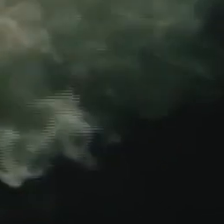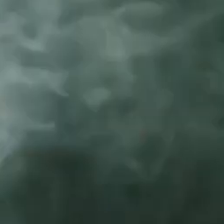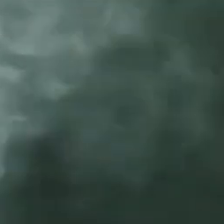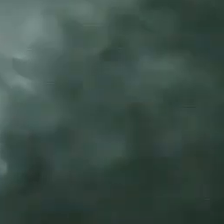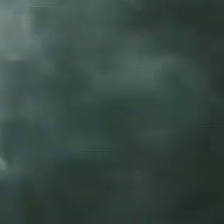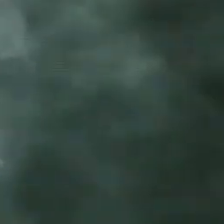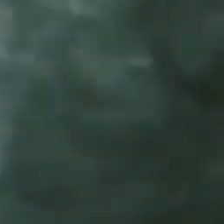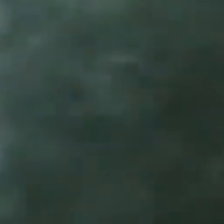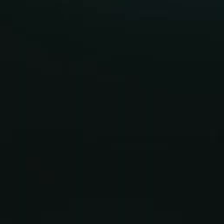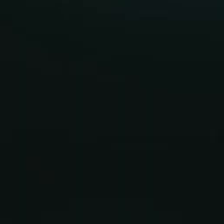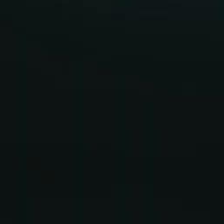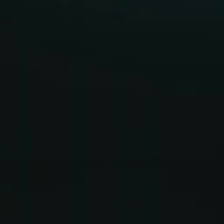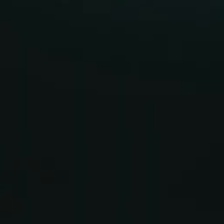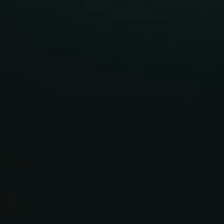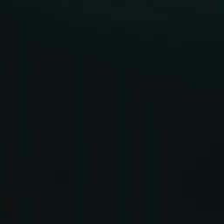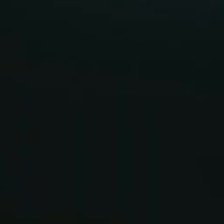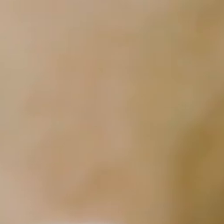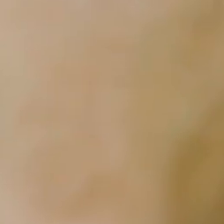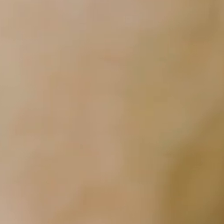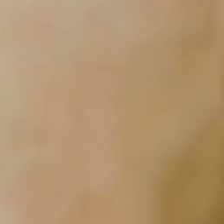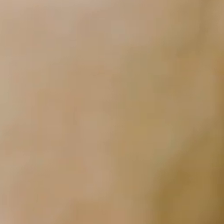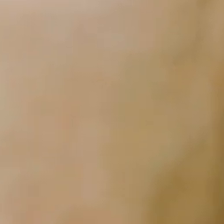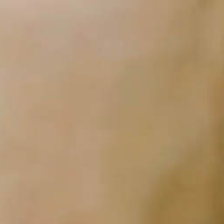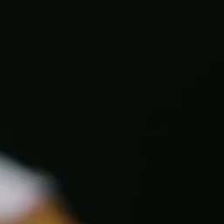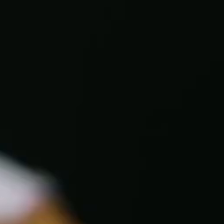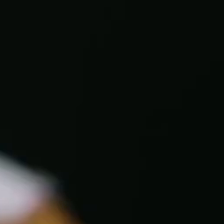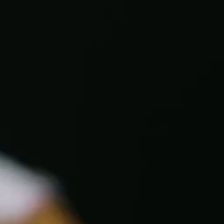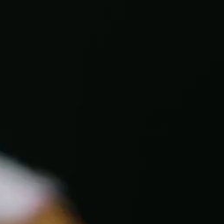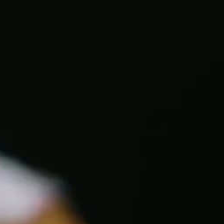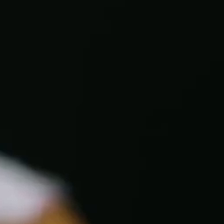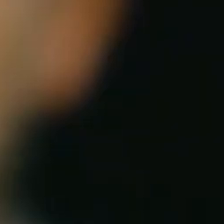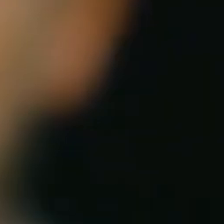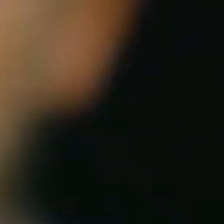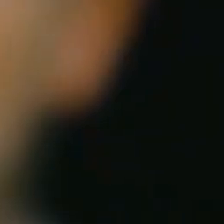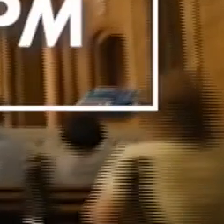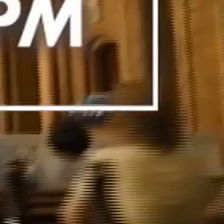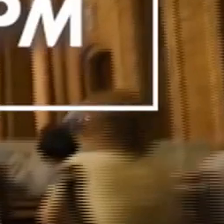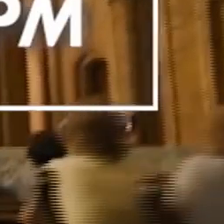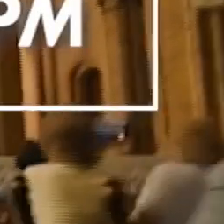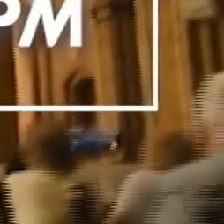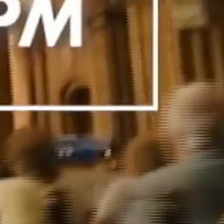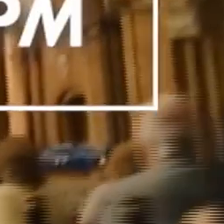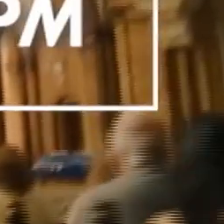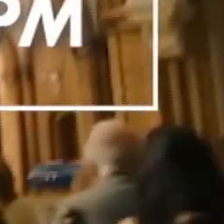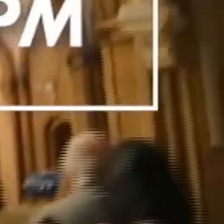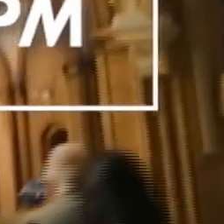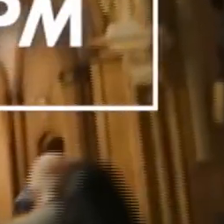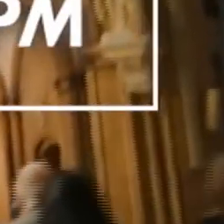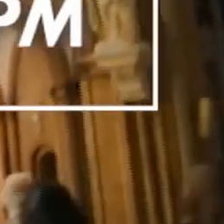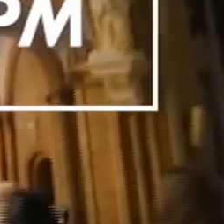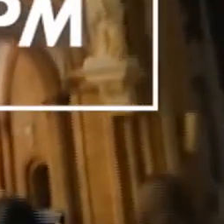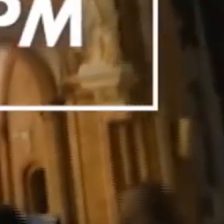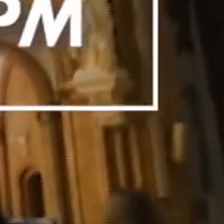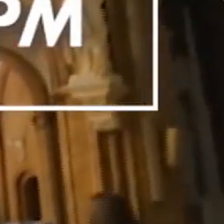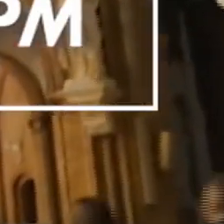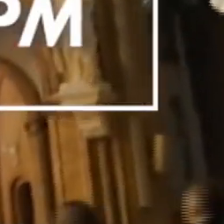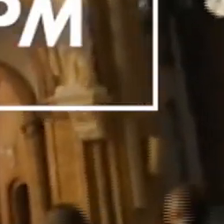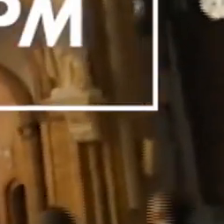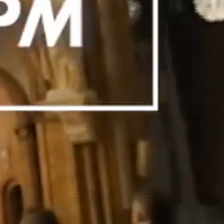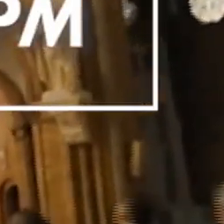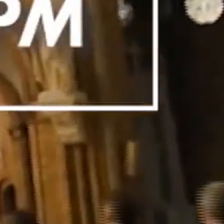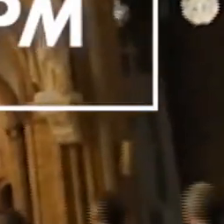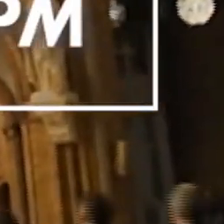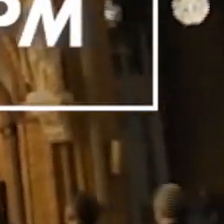del país los domingos a las 9 de la mañana y a las 5 de la tarde. Aquí en 13,